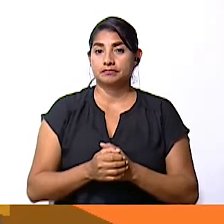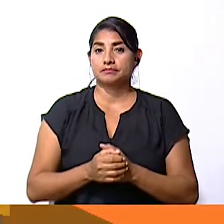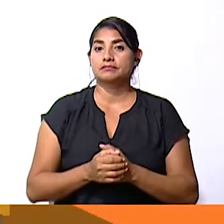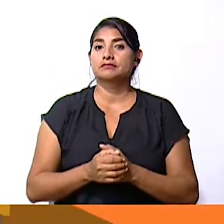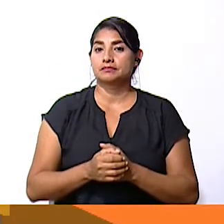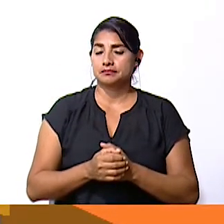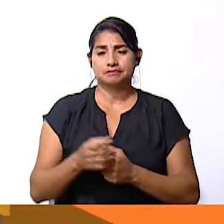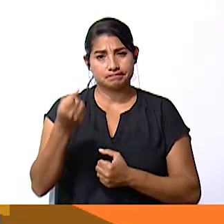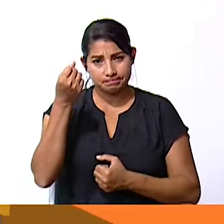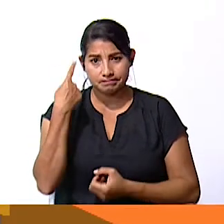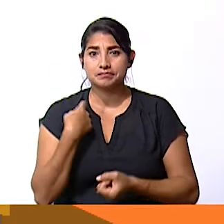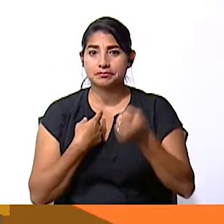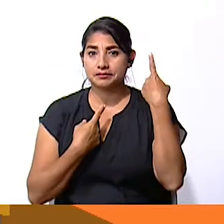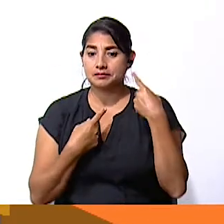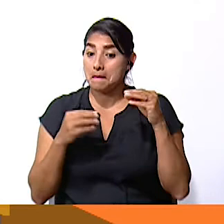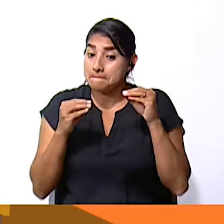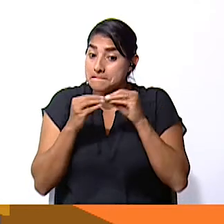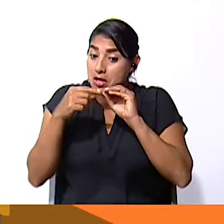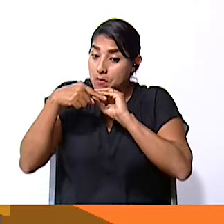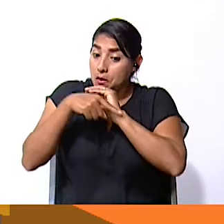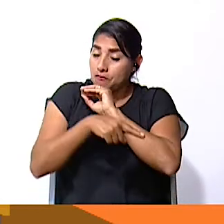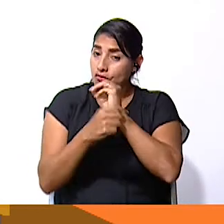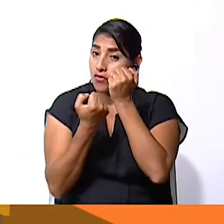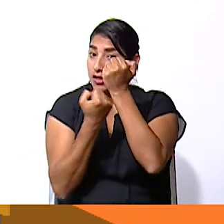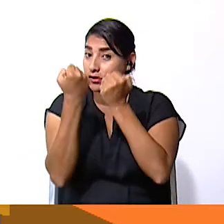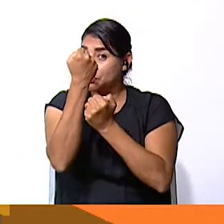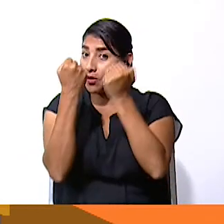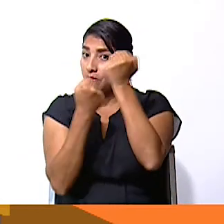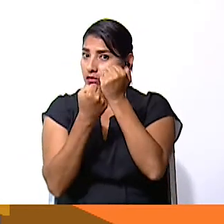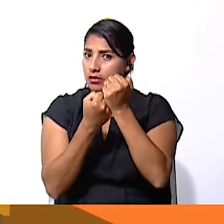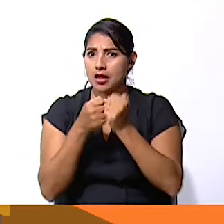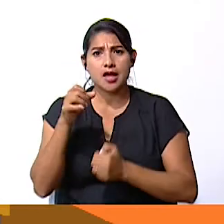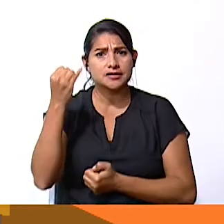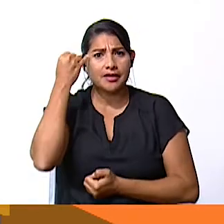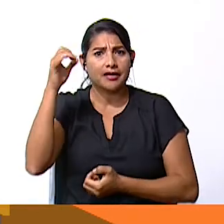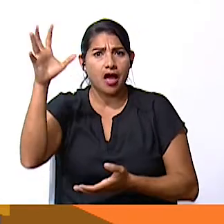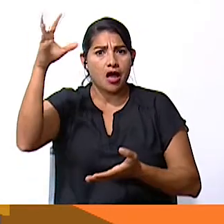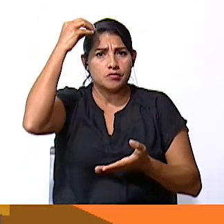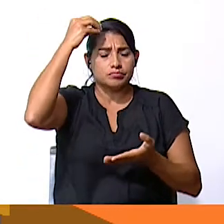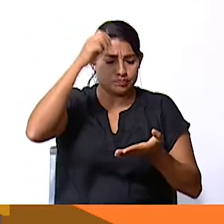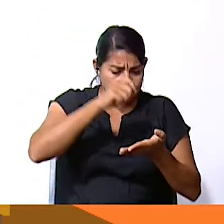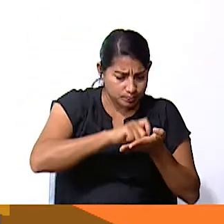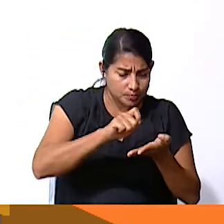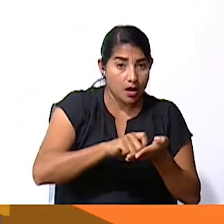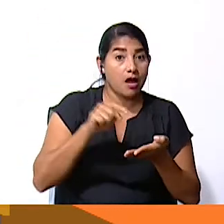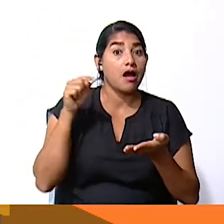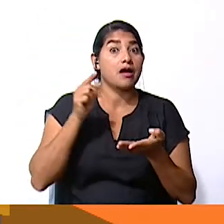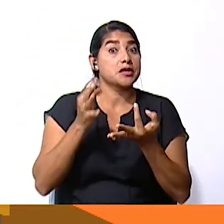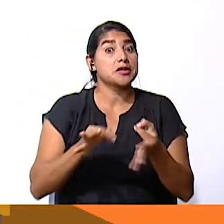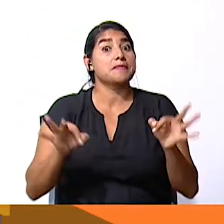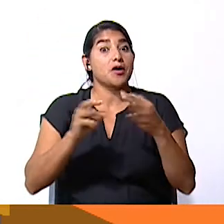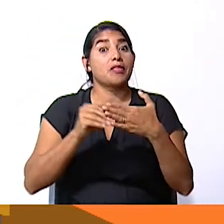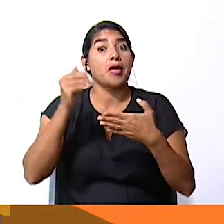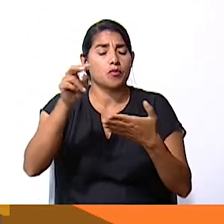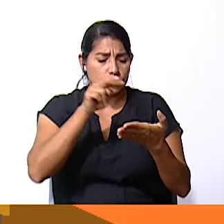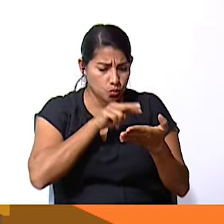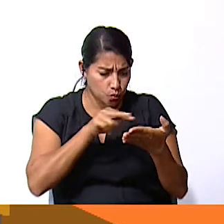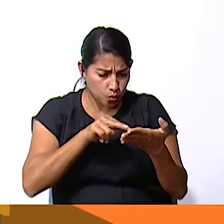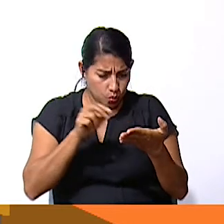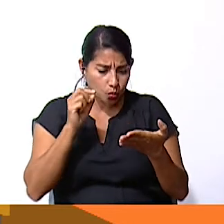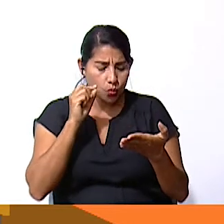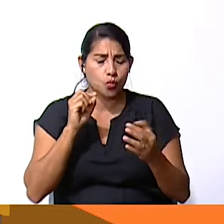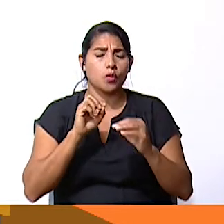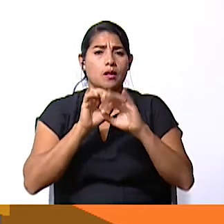Vamos comprendiendo aún más esa estructura. ¿Lo anotaron? Porque es muy importante que tengan clara esta